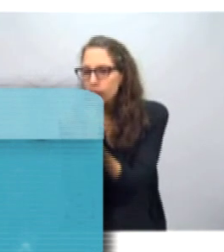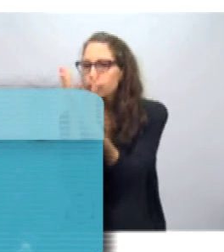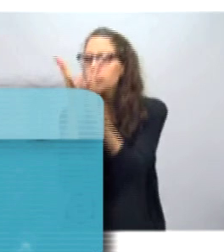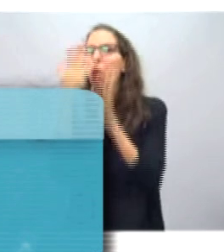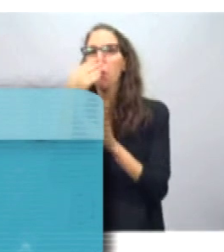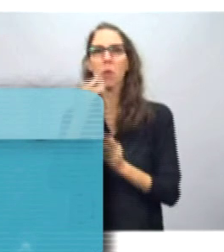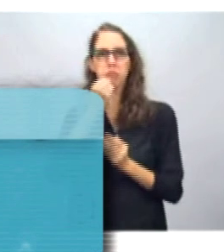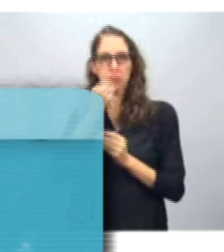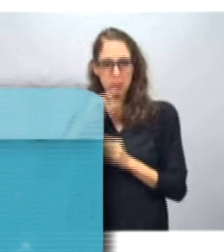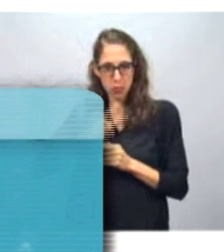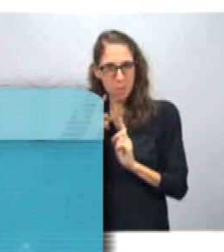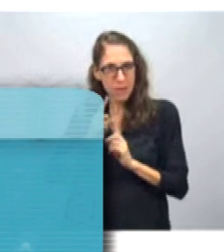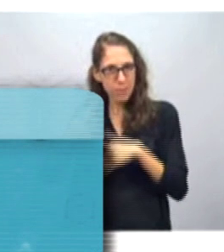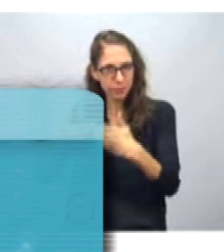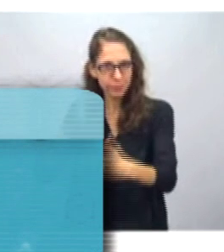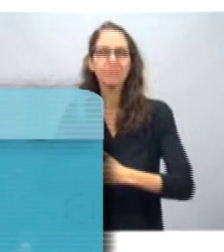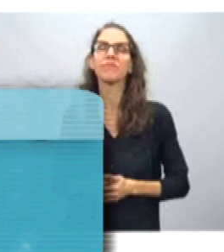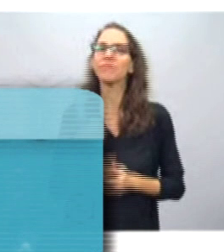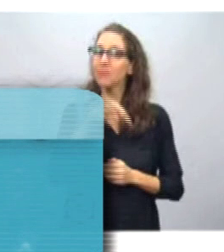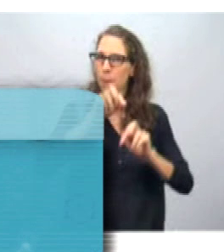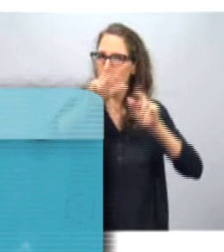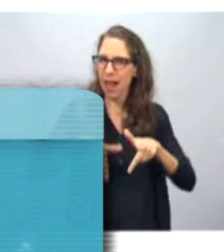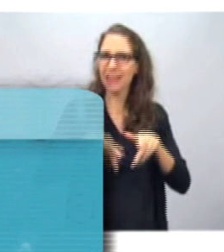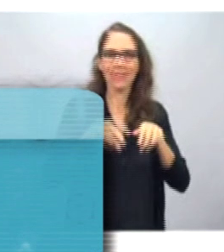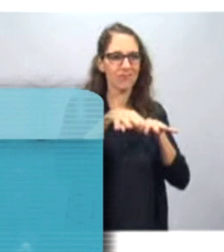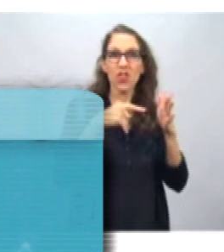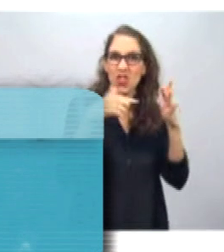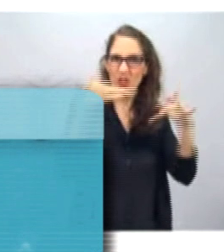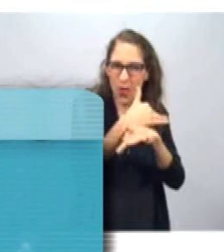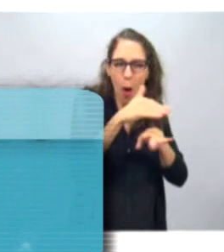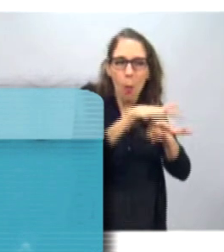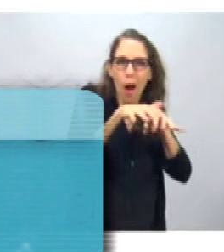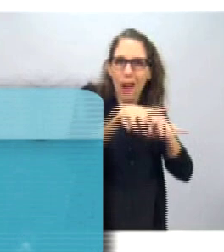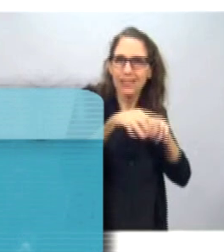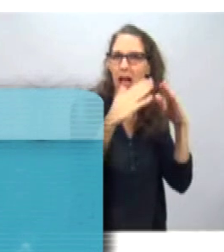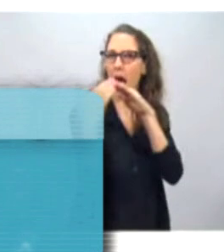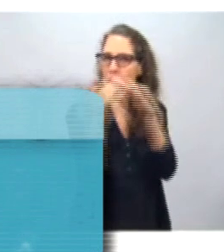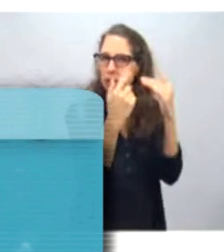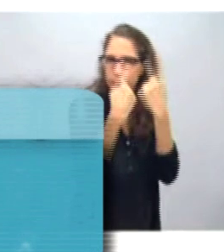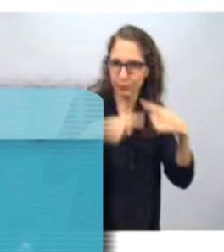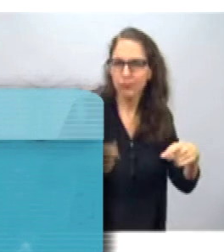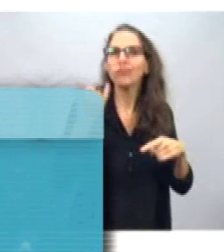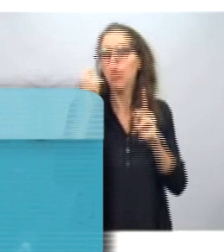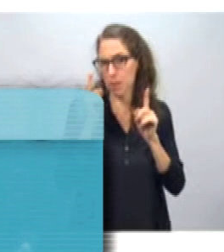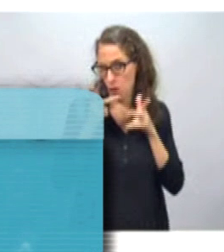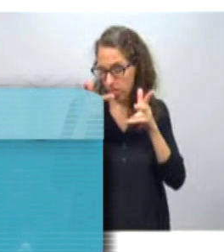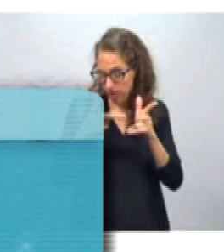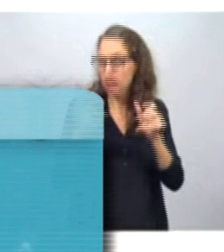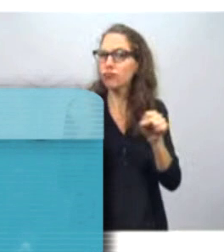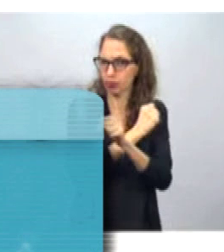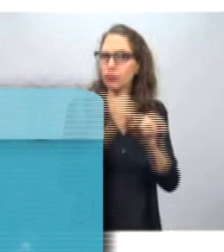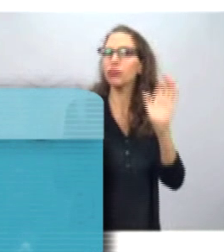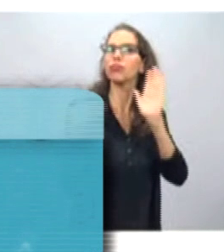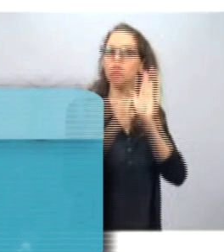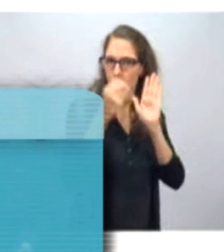Este programa de huertas urbanas, que como dije, ya su resolución está publicada en el boletín oficial, va a